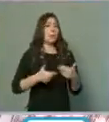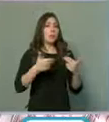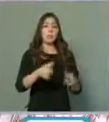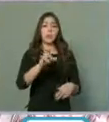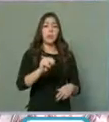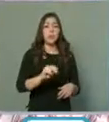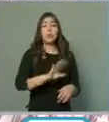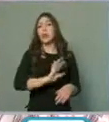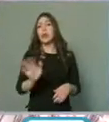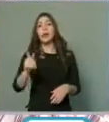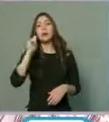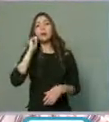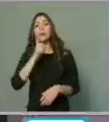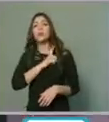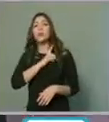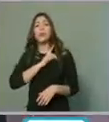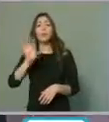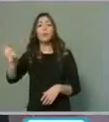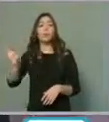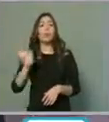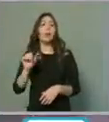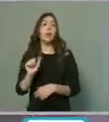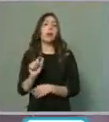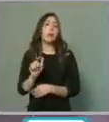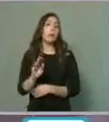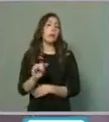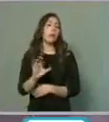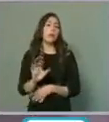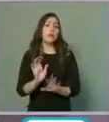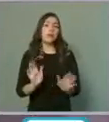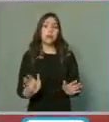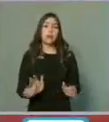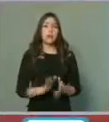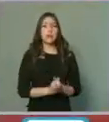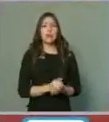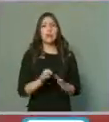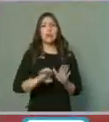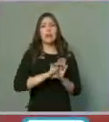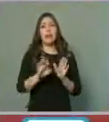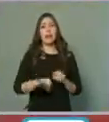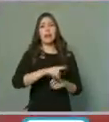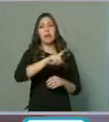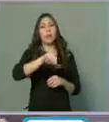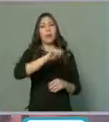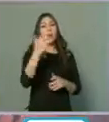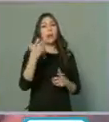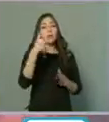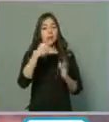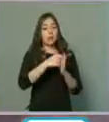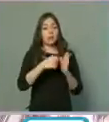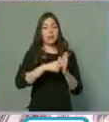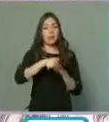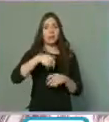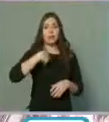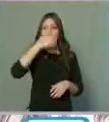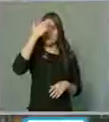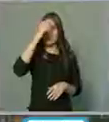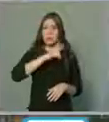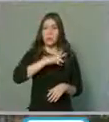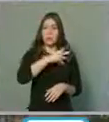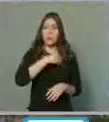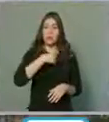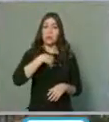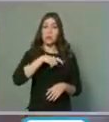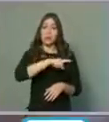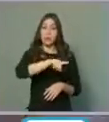tercero. Habrá casos familiares donde quizá el que hace el testamento dice, pues yo conozco a mis hijos, yo sé de qué pie cojean. Si yo sé que dejo una